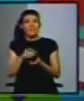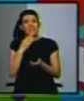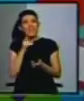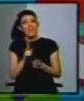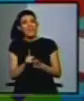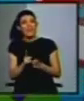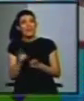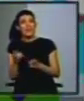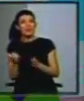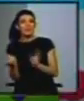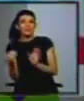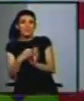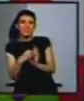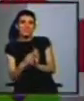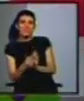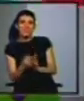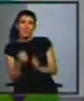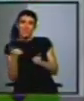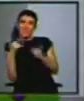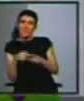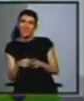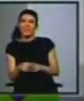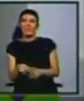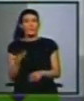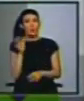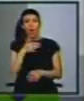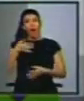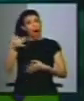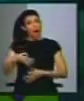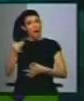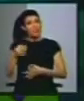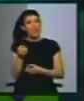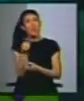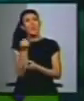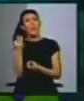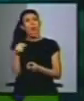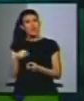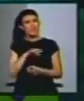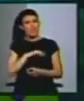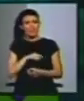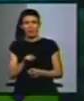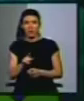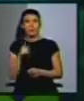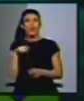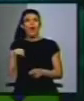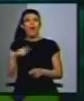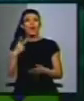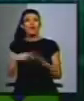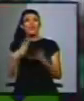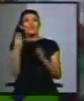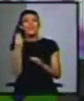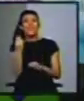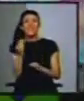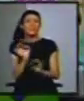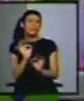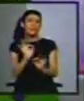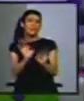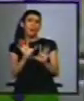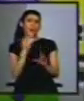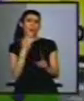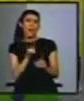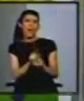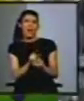entretenida. No hay cifras oficiales de venta de Furby en Chile, pero es el juguete estrella del 2013. Ya no aparece en ninguna vitrina y